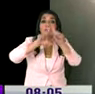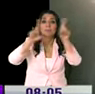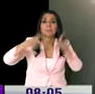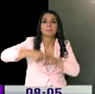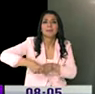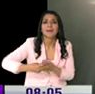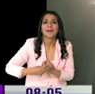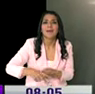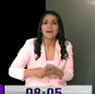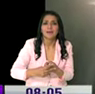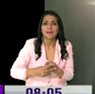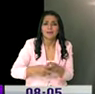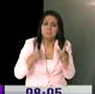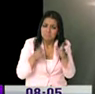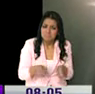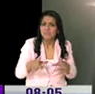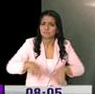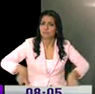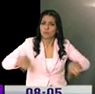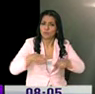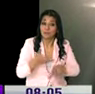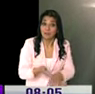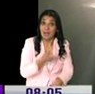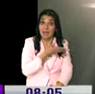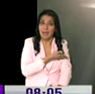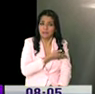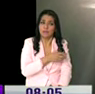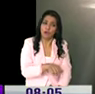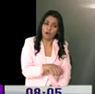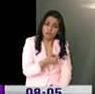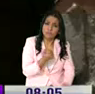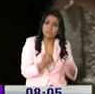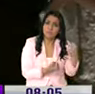el mismo sector, donde semanas atrás recuperaron